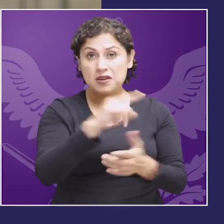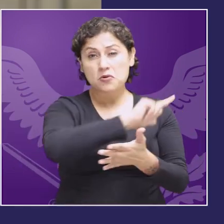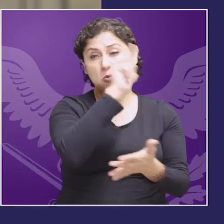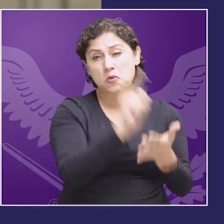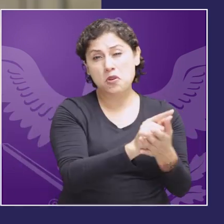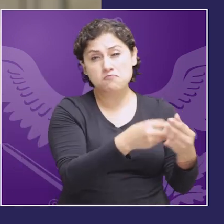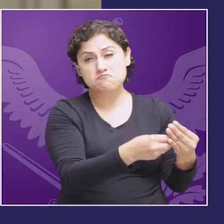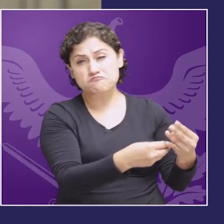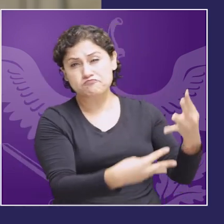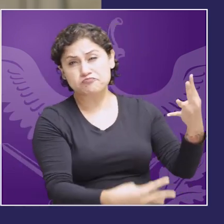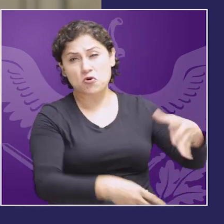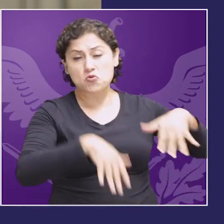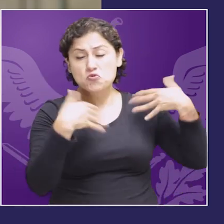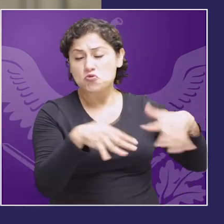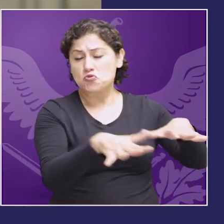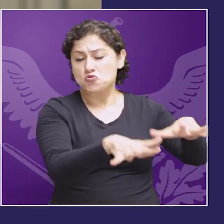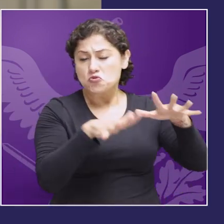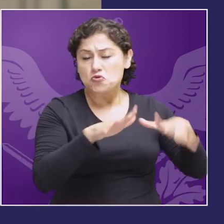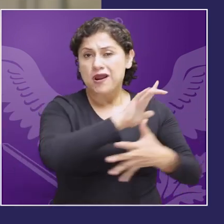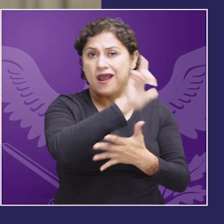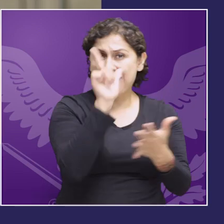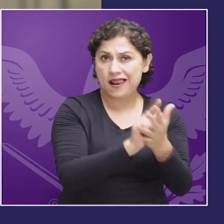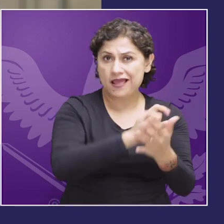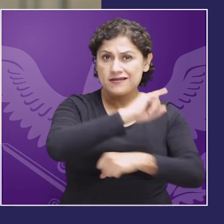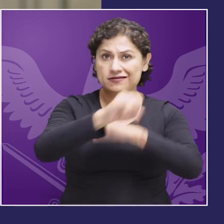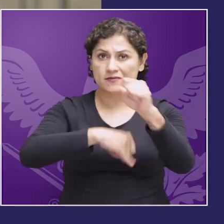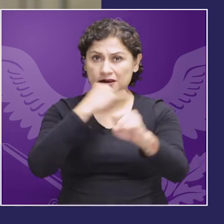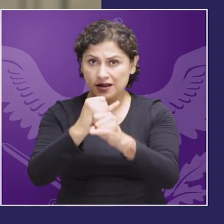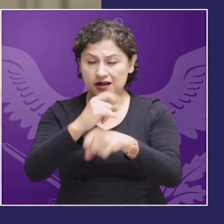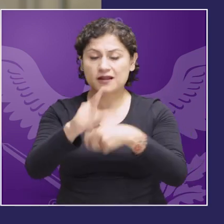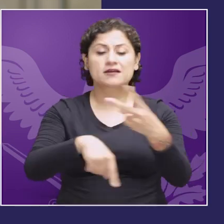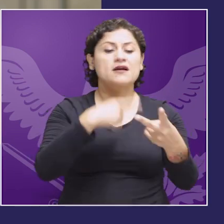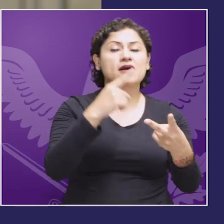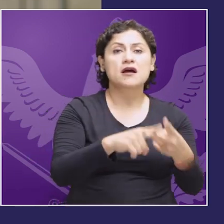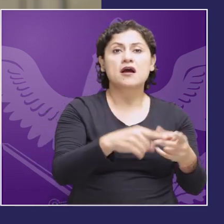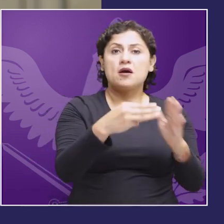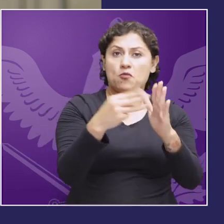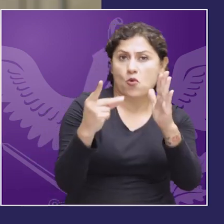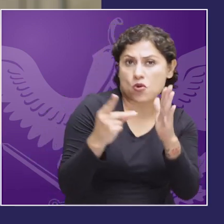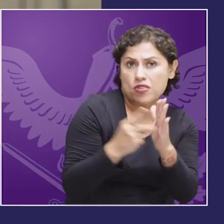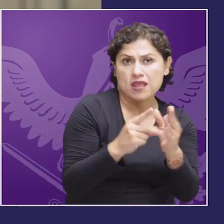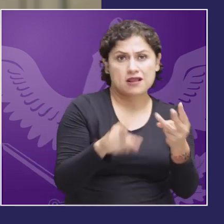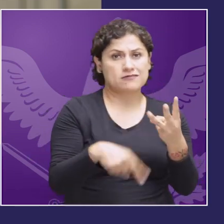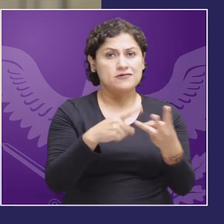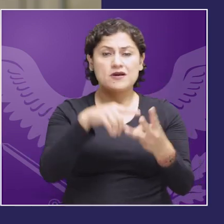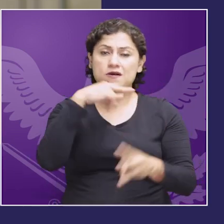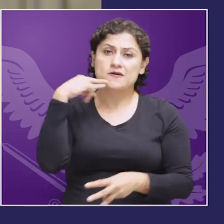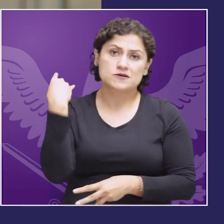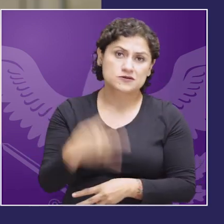muy impresionante. México tiene una normativa espectacular que nos da ejemplo, ley